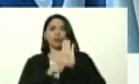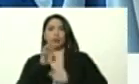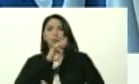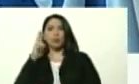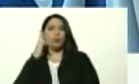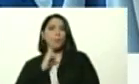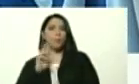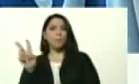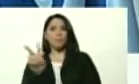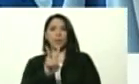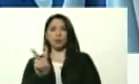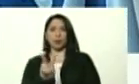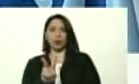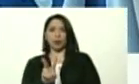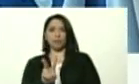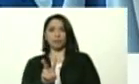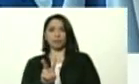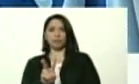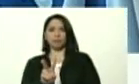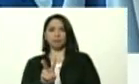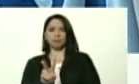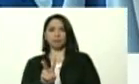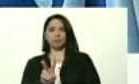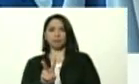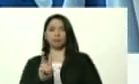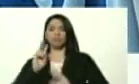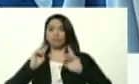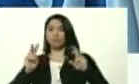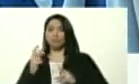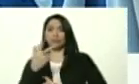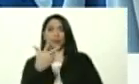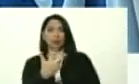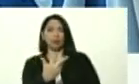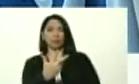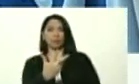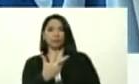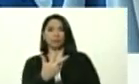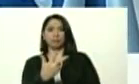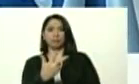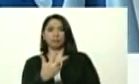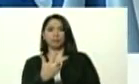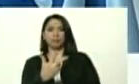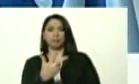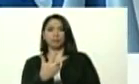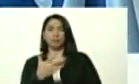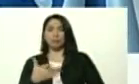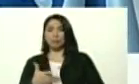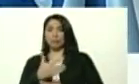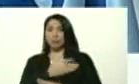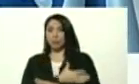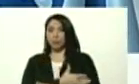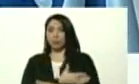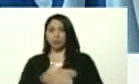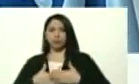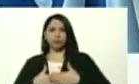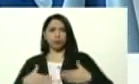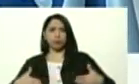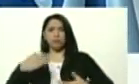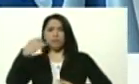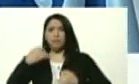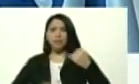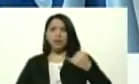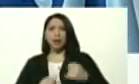República Bolivariana de Venezuela, de su título 3, del preámbulo y de las disposiciones finales que